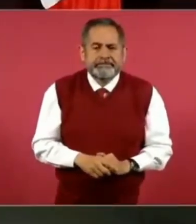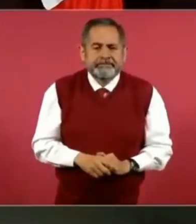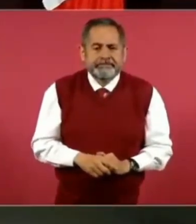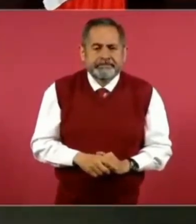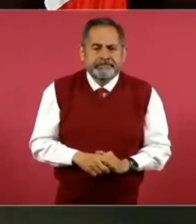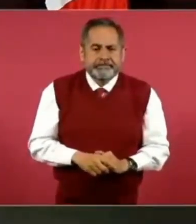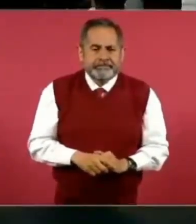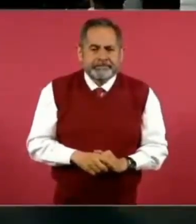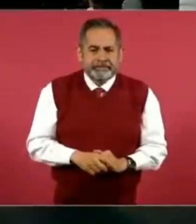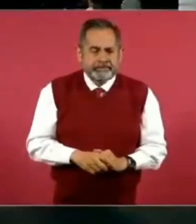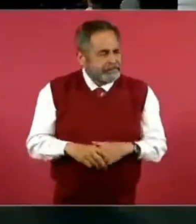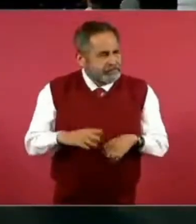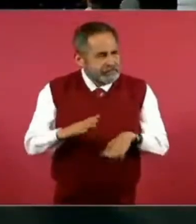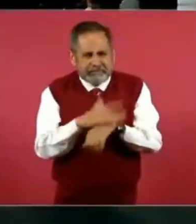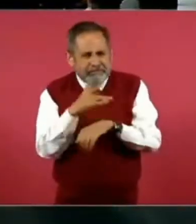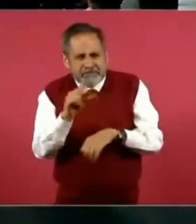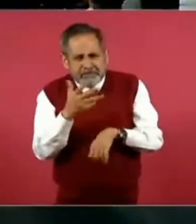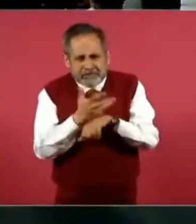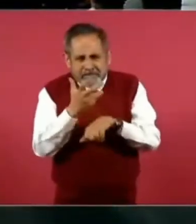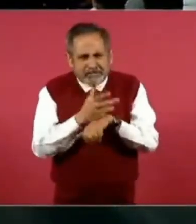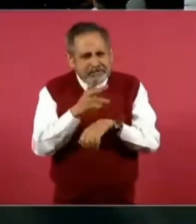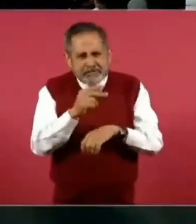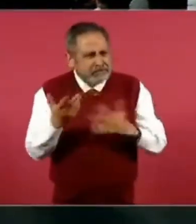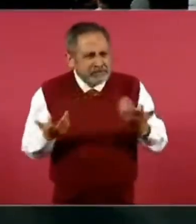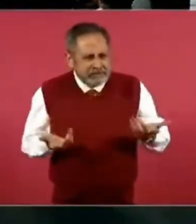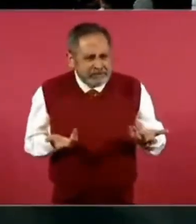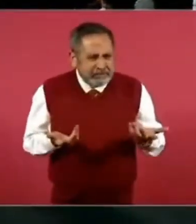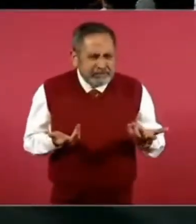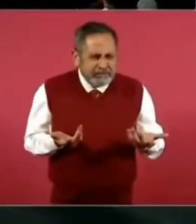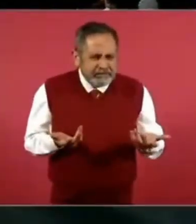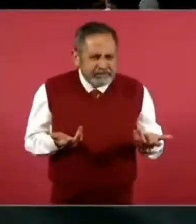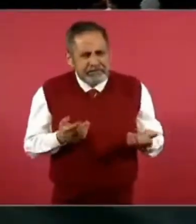¿Y por qué no preguntarse